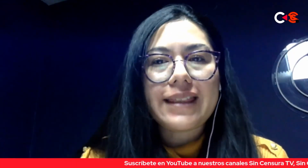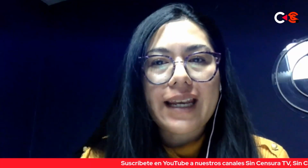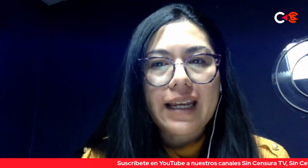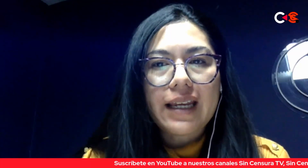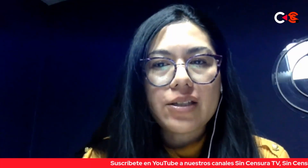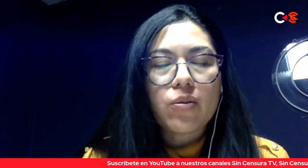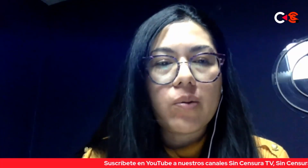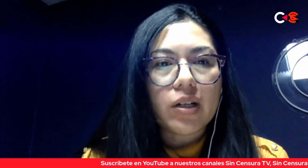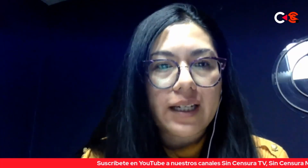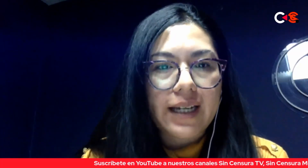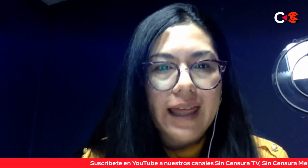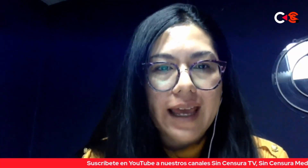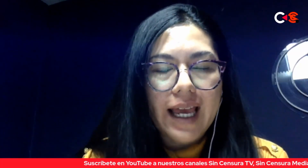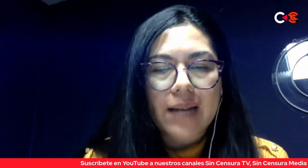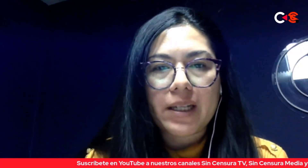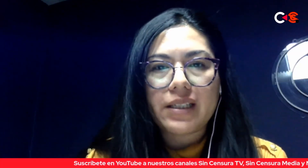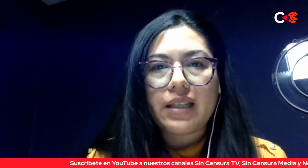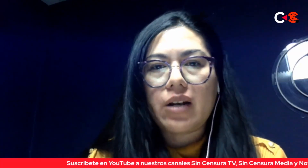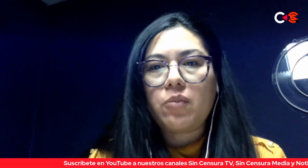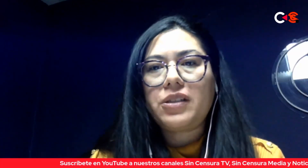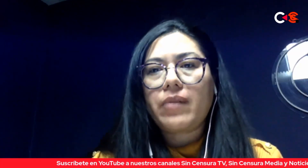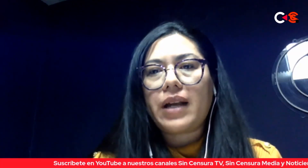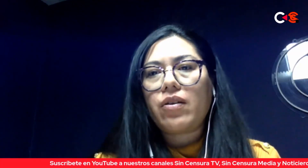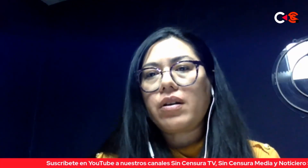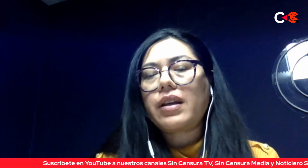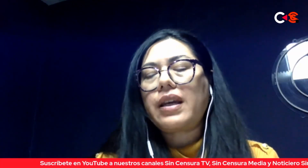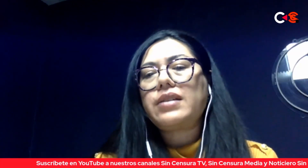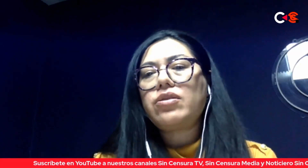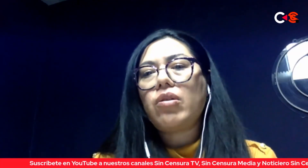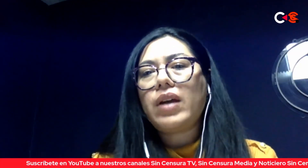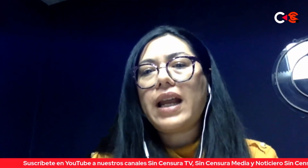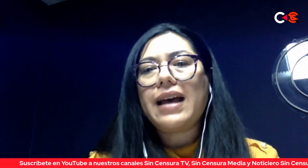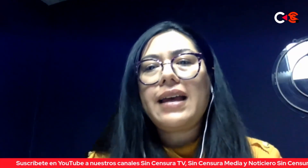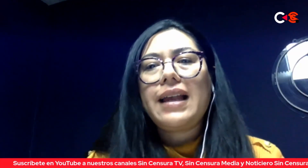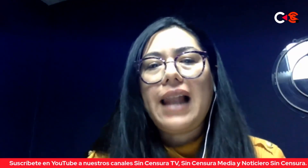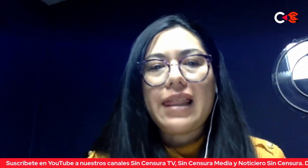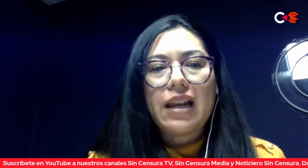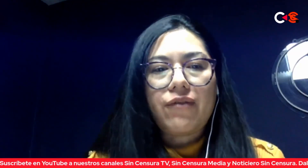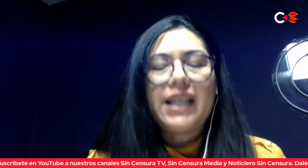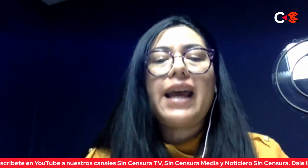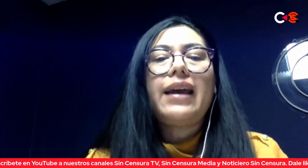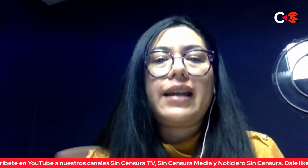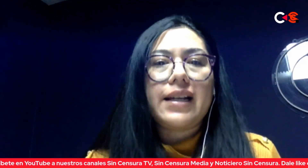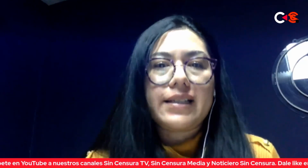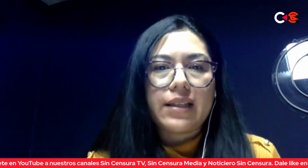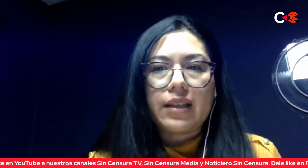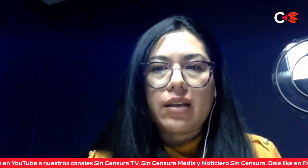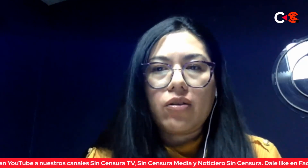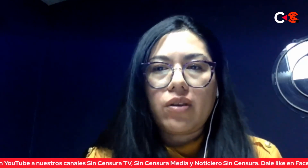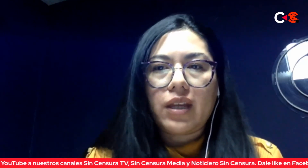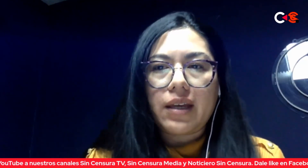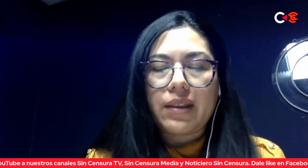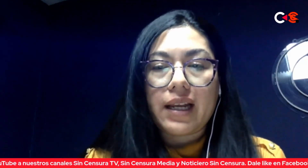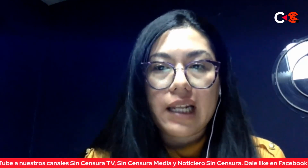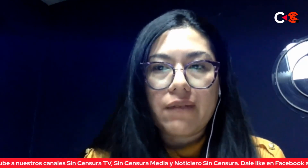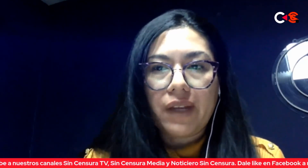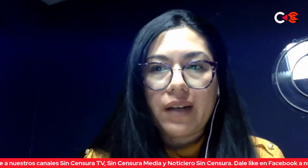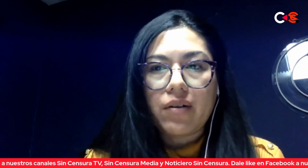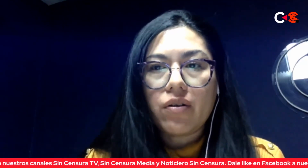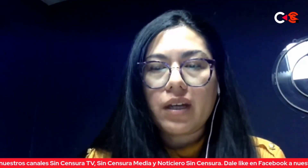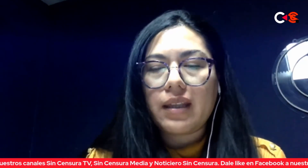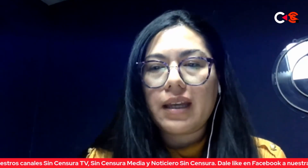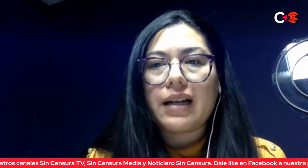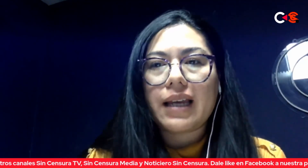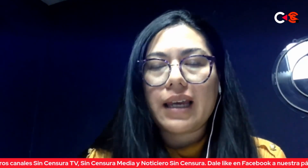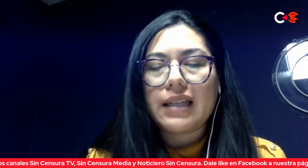una títere subordinada al presidente López Obrador, que solo era la delfina en el sentido del